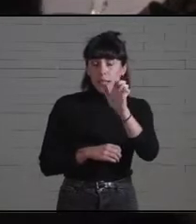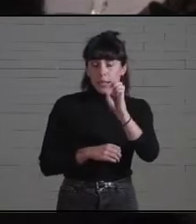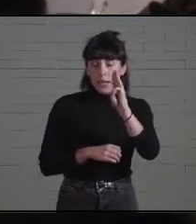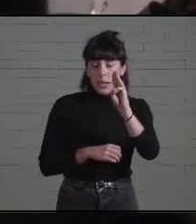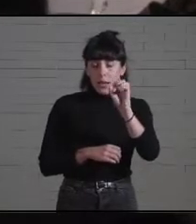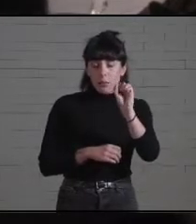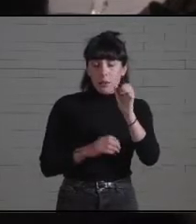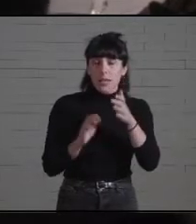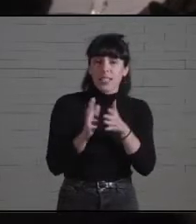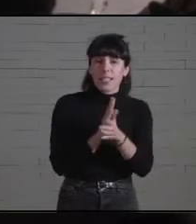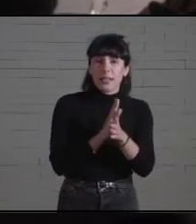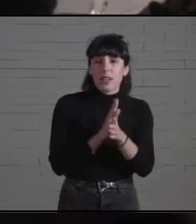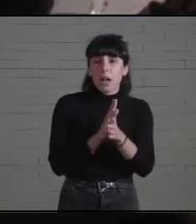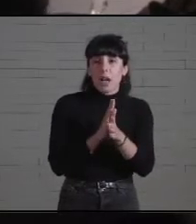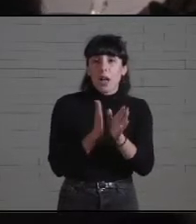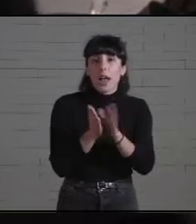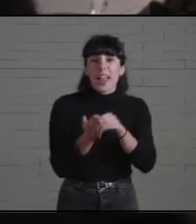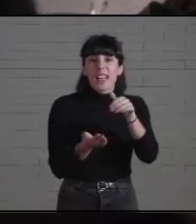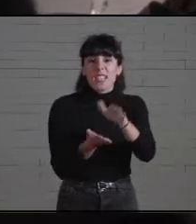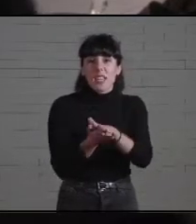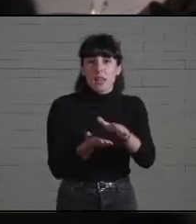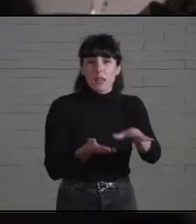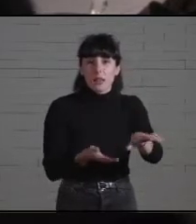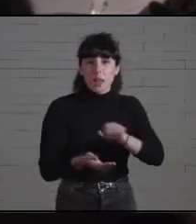cogido excedencias.